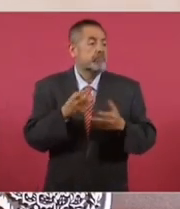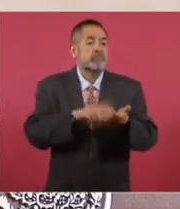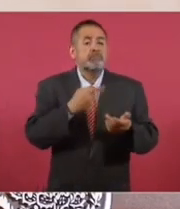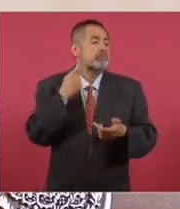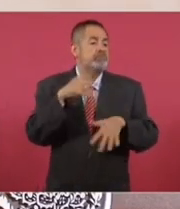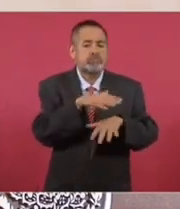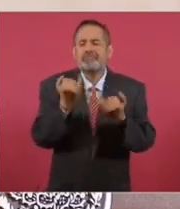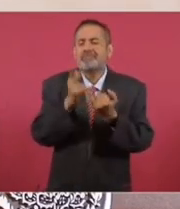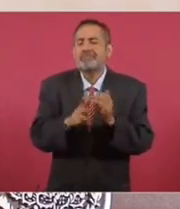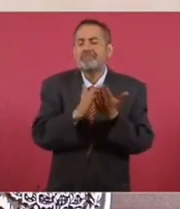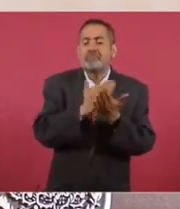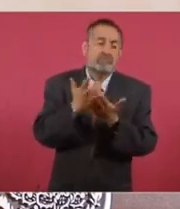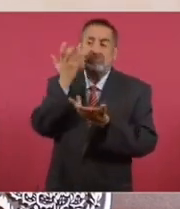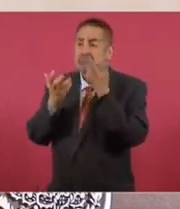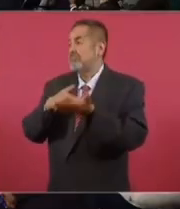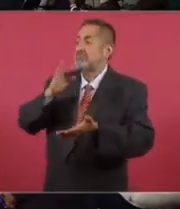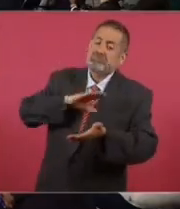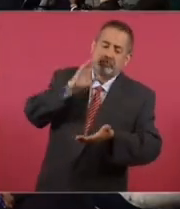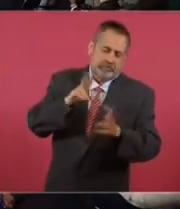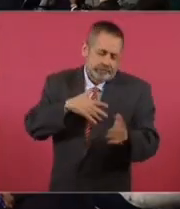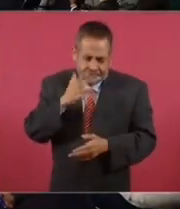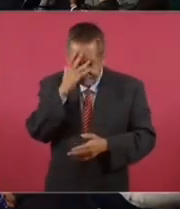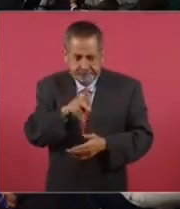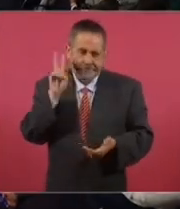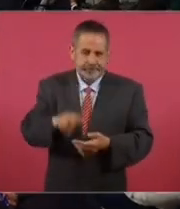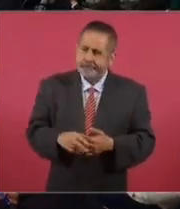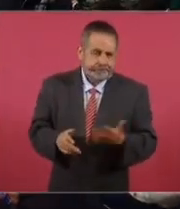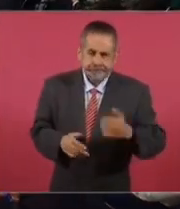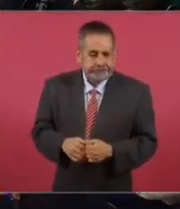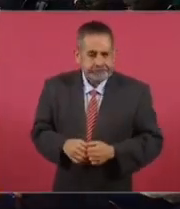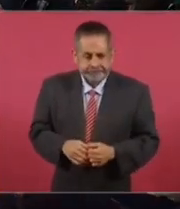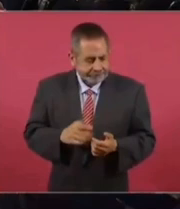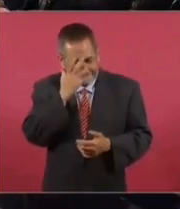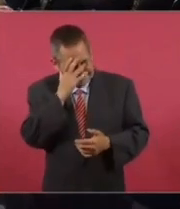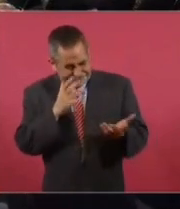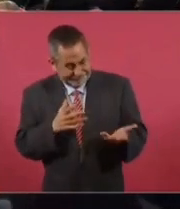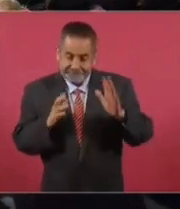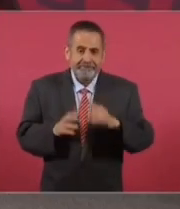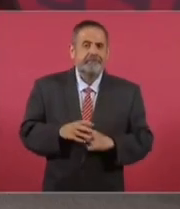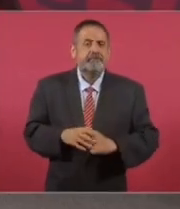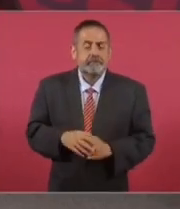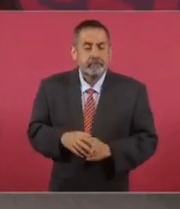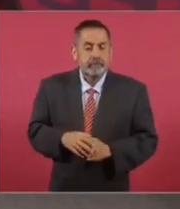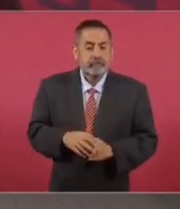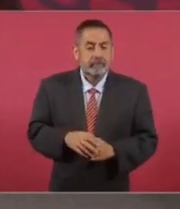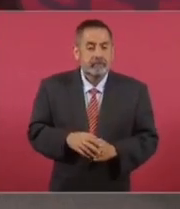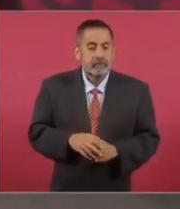Hay mucha politiquería, es como lo de los virus. Me da pena, pero, de veras, me da pena. Pero gente que yo